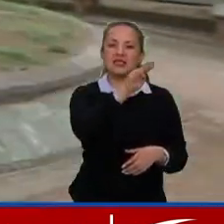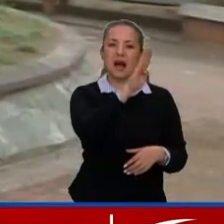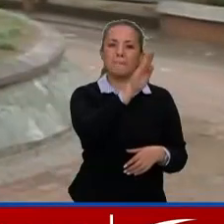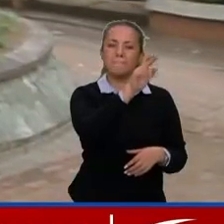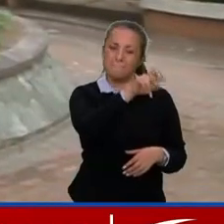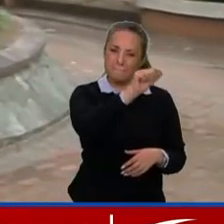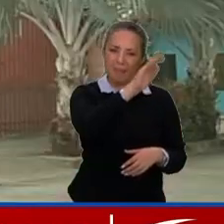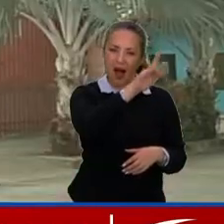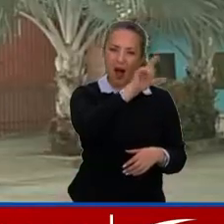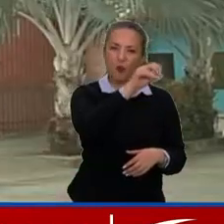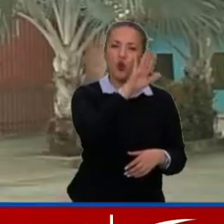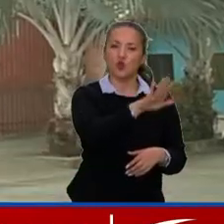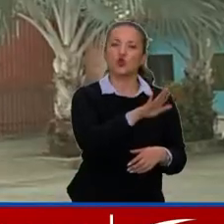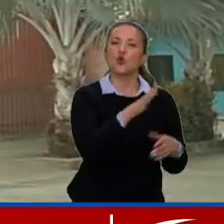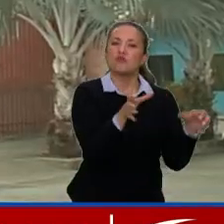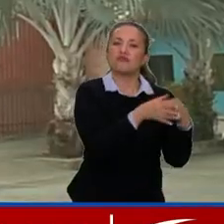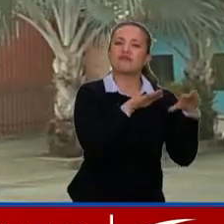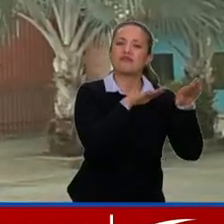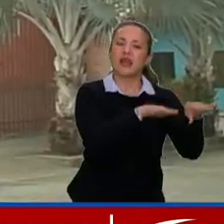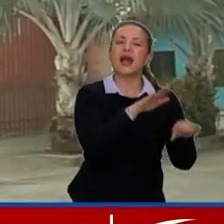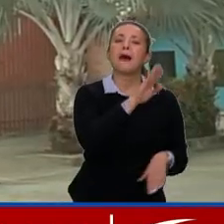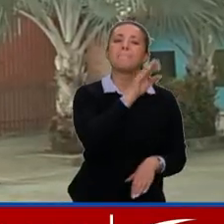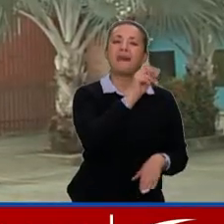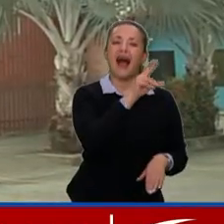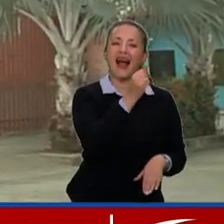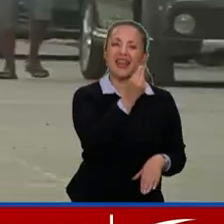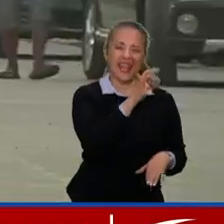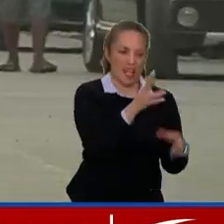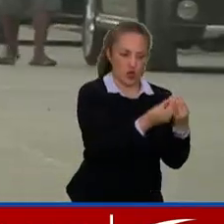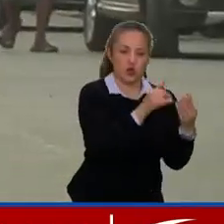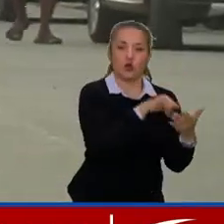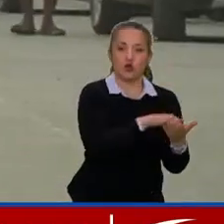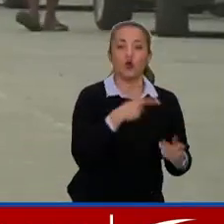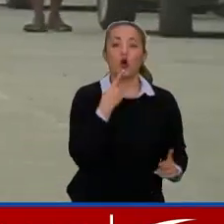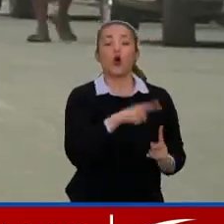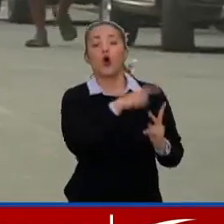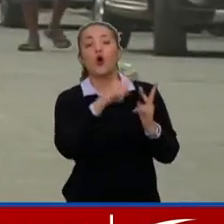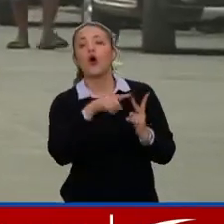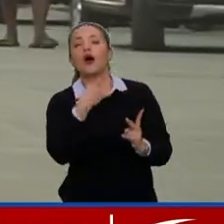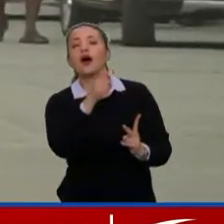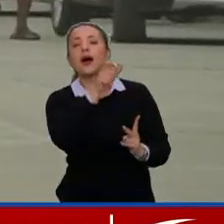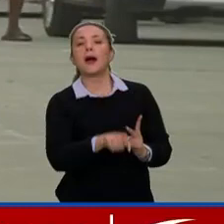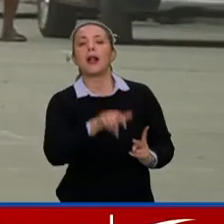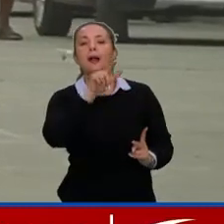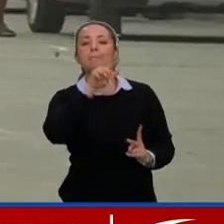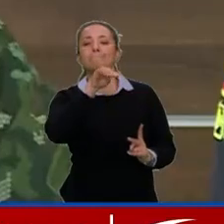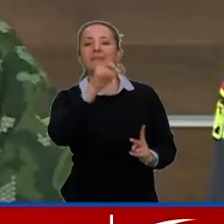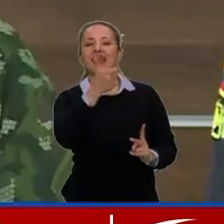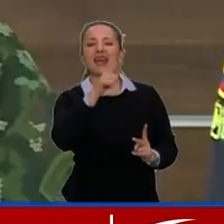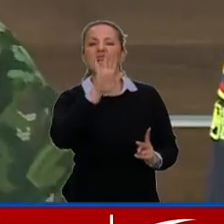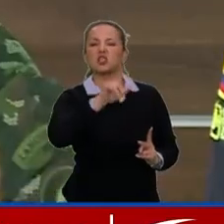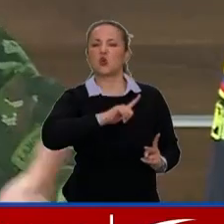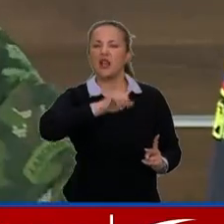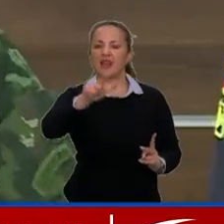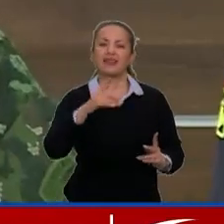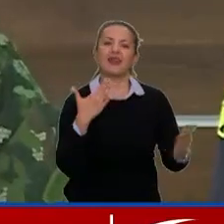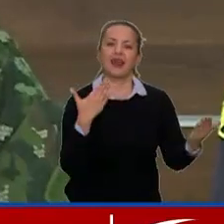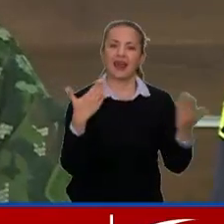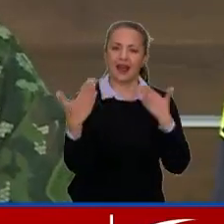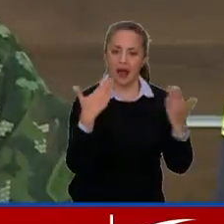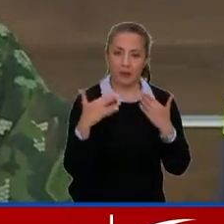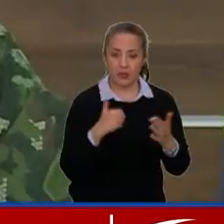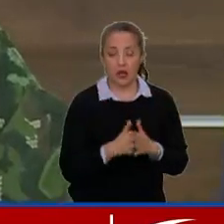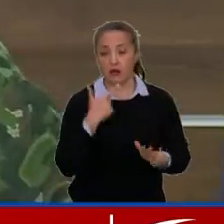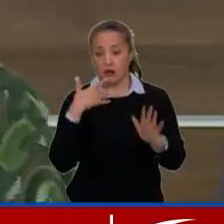víctima hasta ahora identificada es Luis Miguel Echavarría, un líder campesino. A las tropas les dicen, esta persona, Miguel, es parte de la